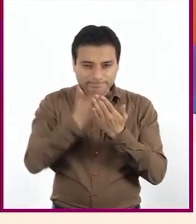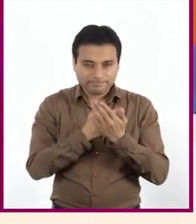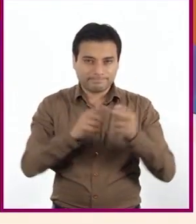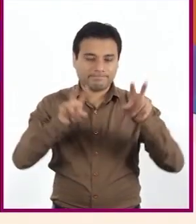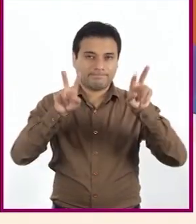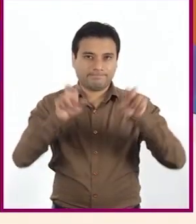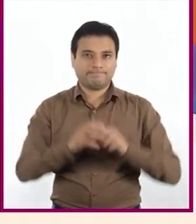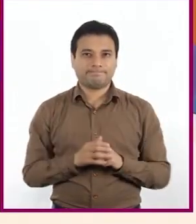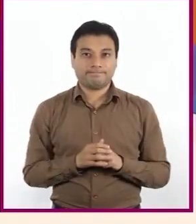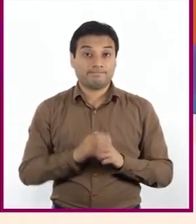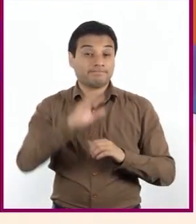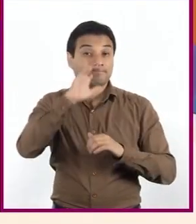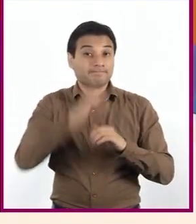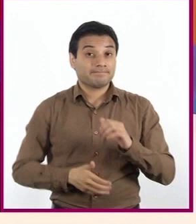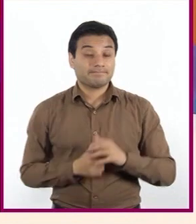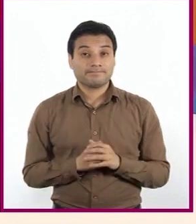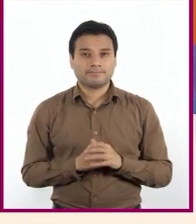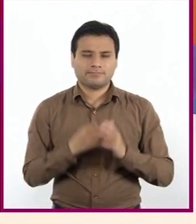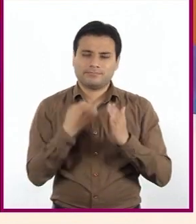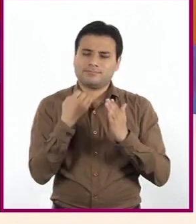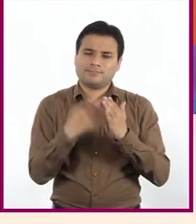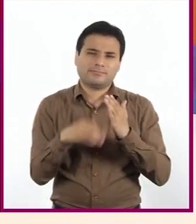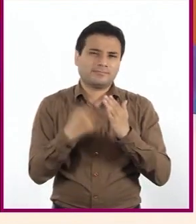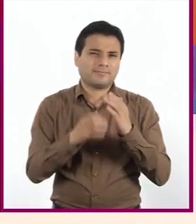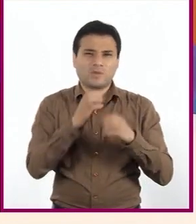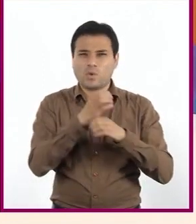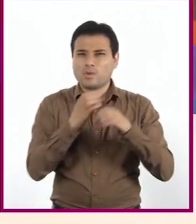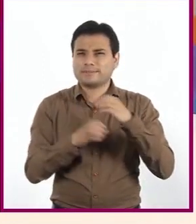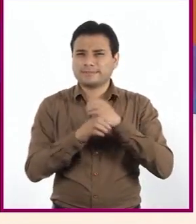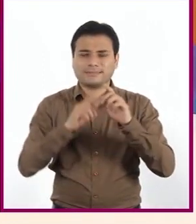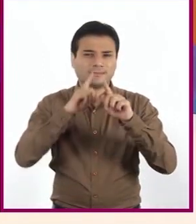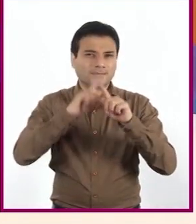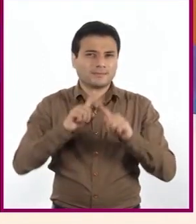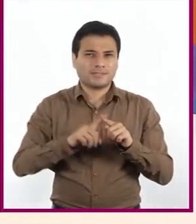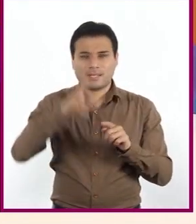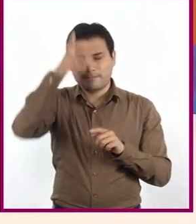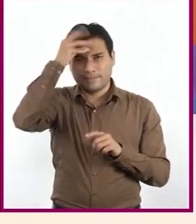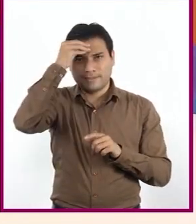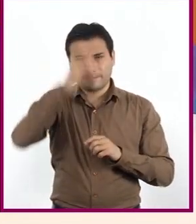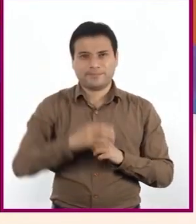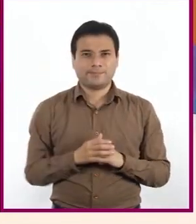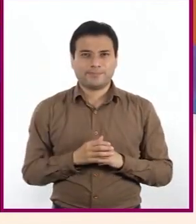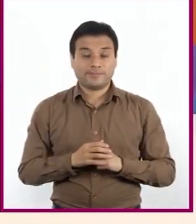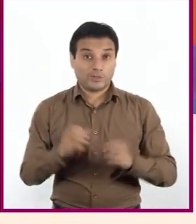Listo, terminamos, pero aún nos queda mucho por explorar y descubrir,